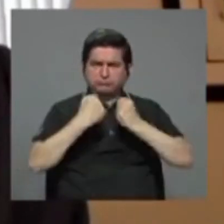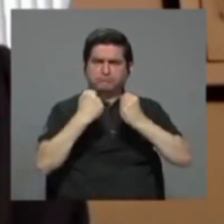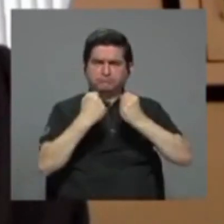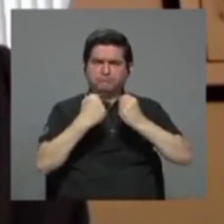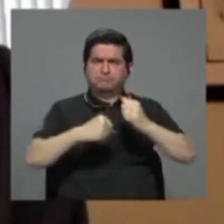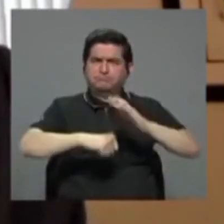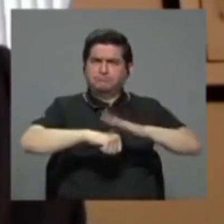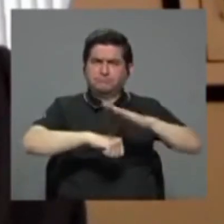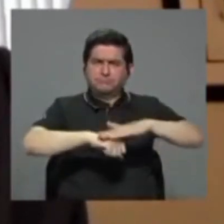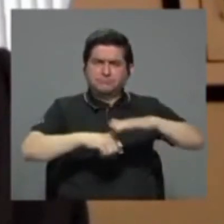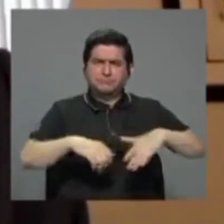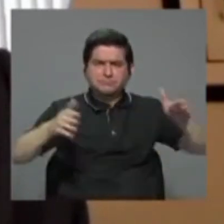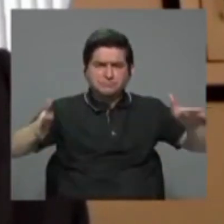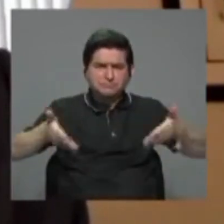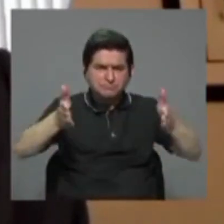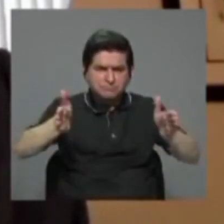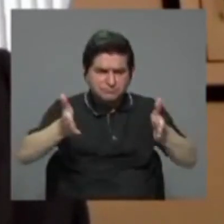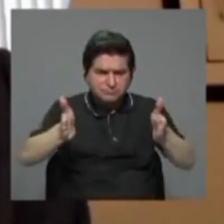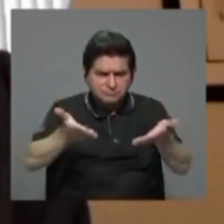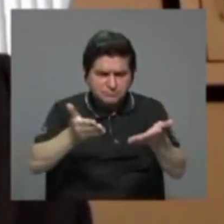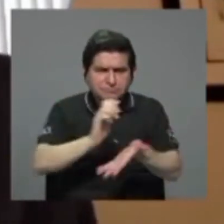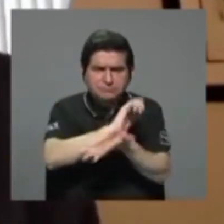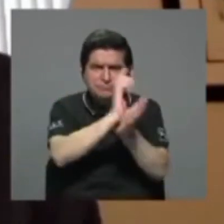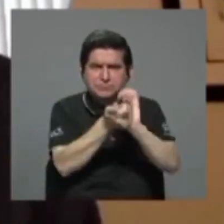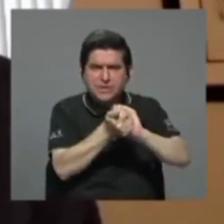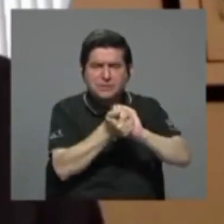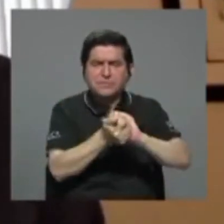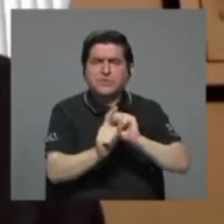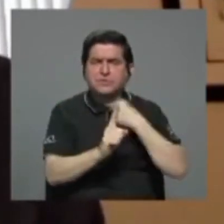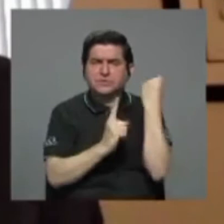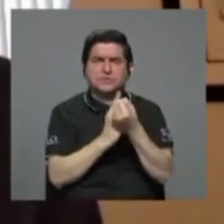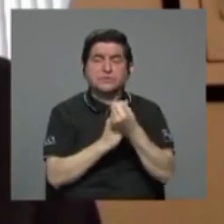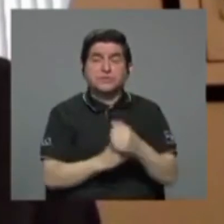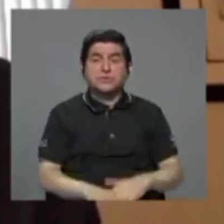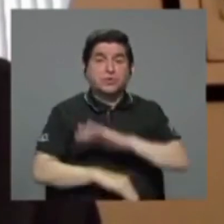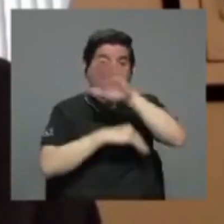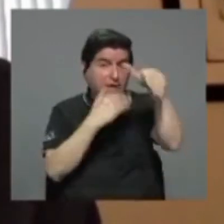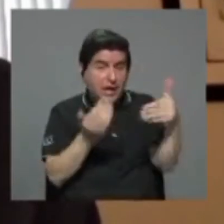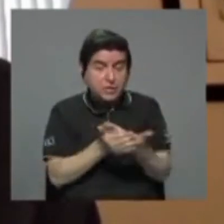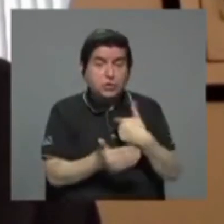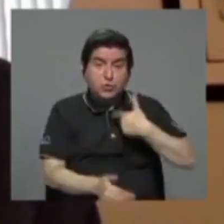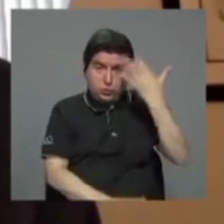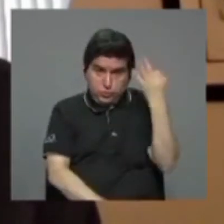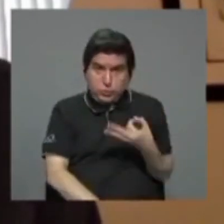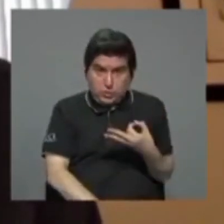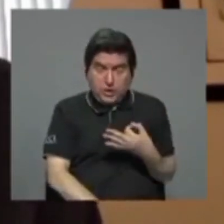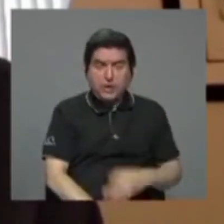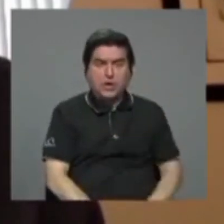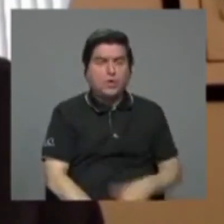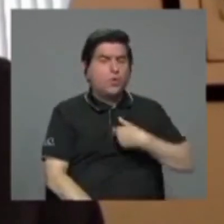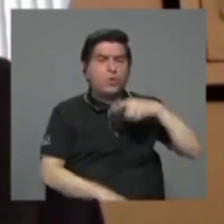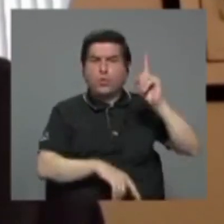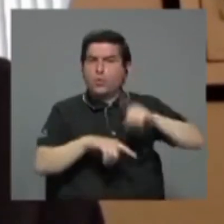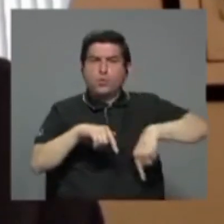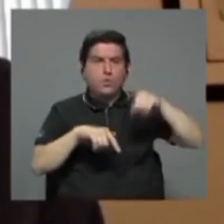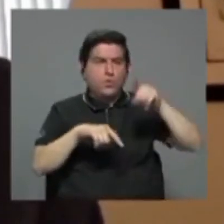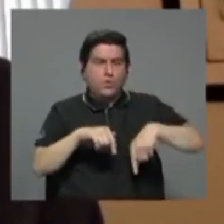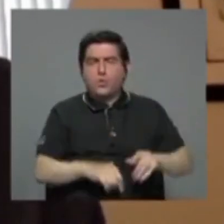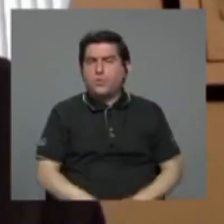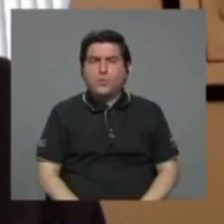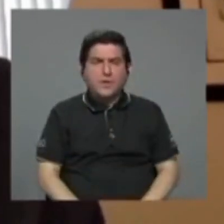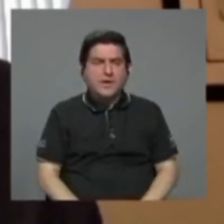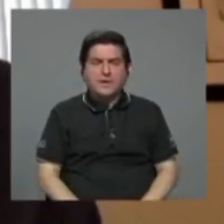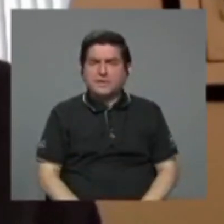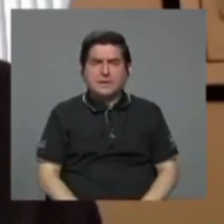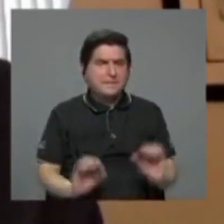para impulsar reformas. En todo esto, yo creo que uno no puede desdeñar de